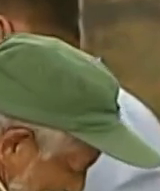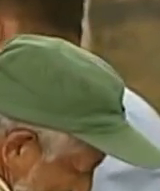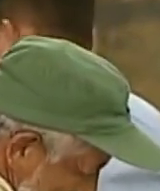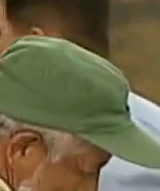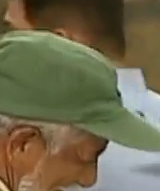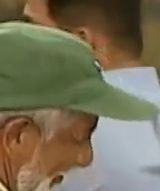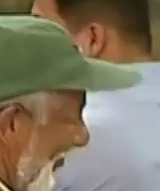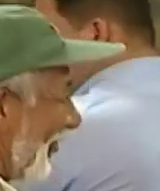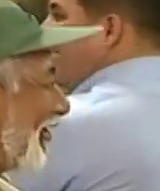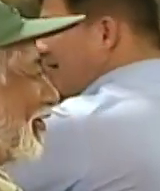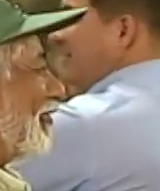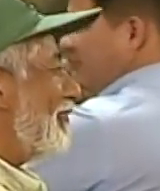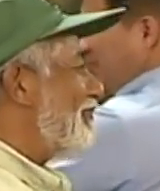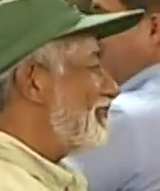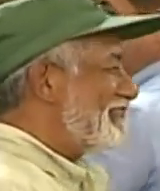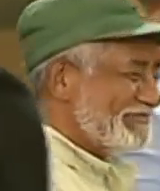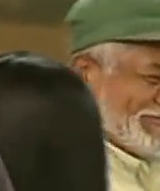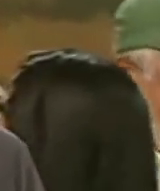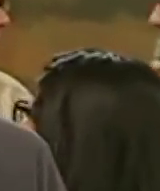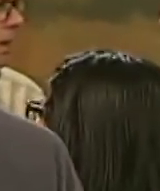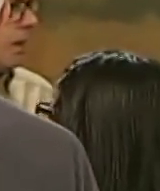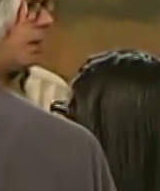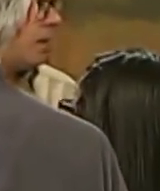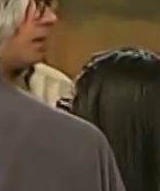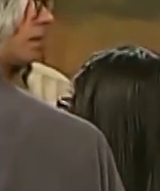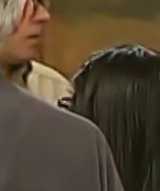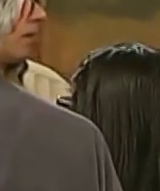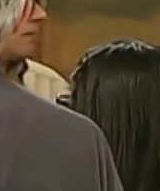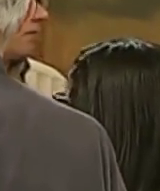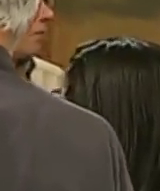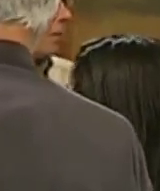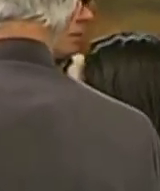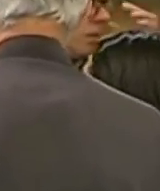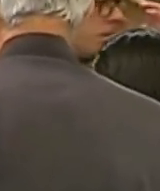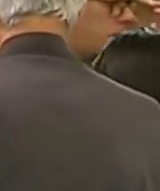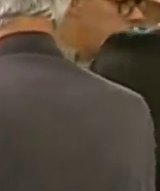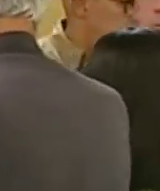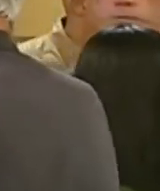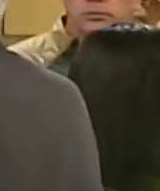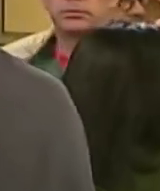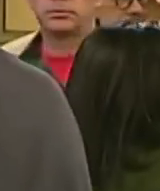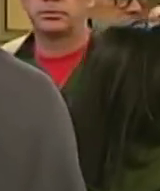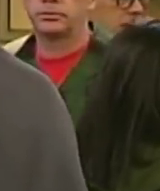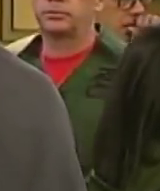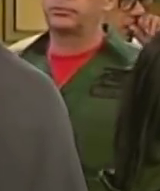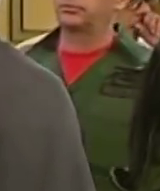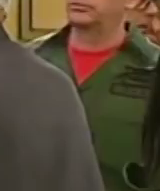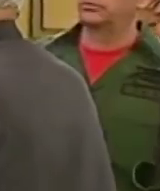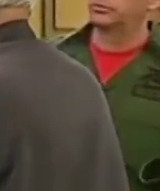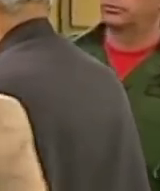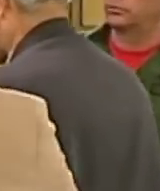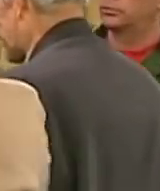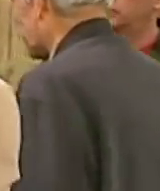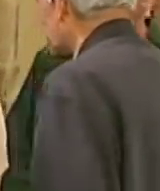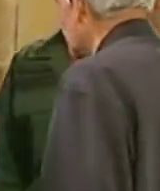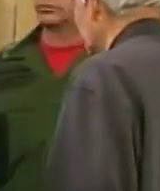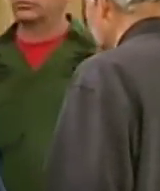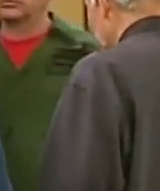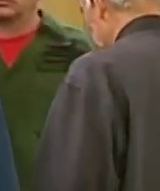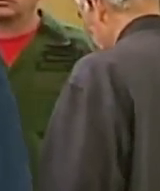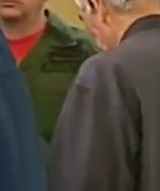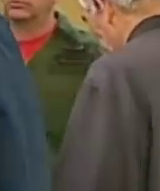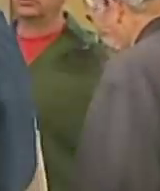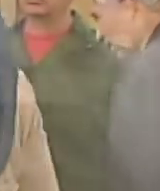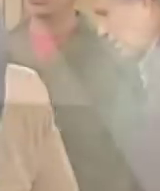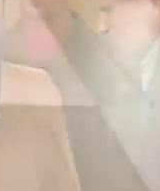políticas económicas y sociales que ha emprendido el Ejecutivo Nacional en beneficio de toda la población